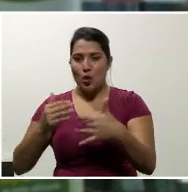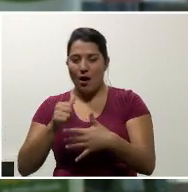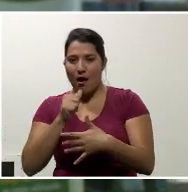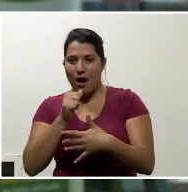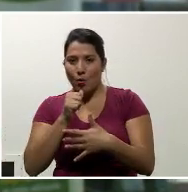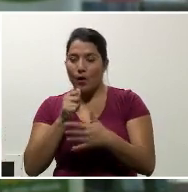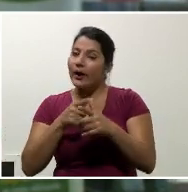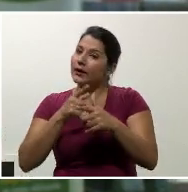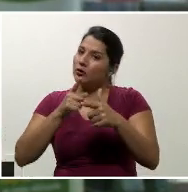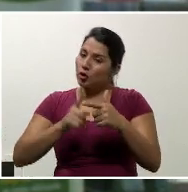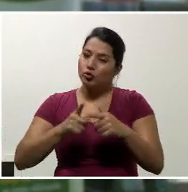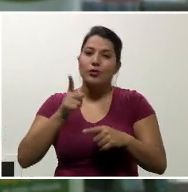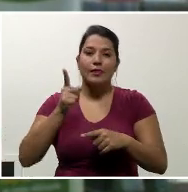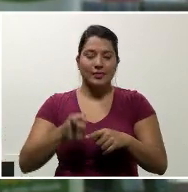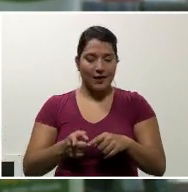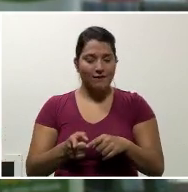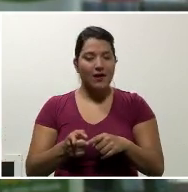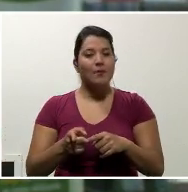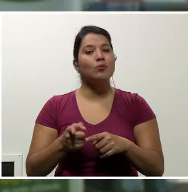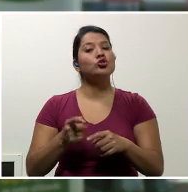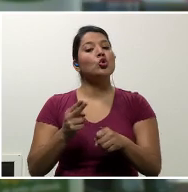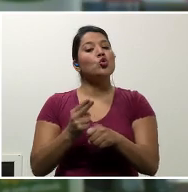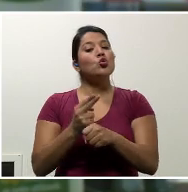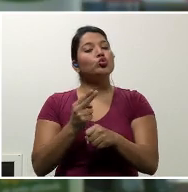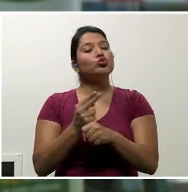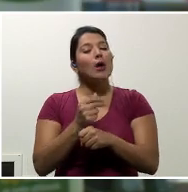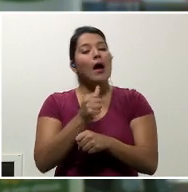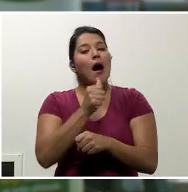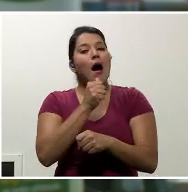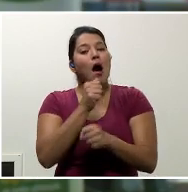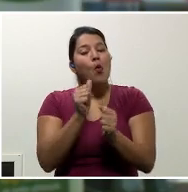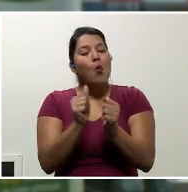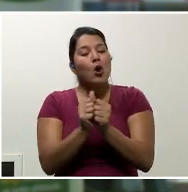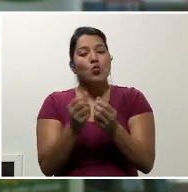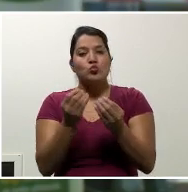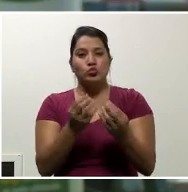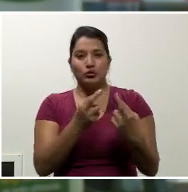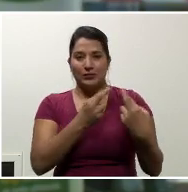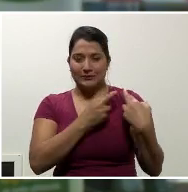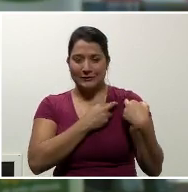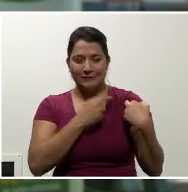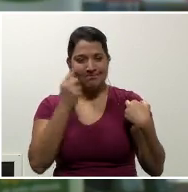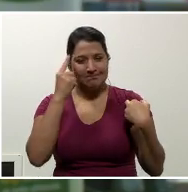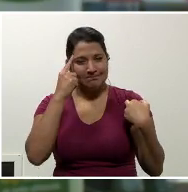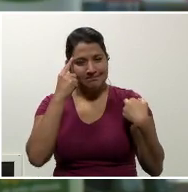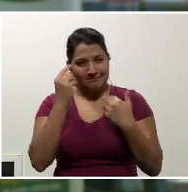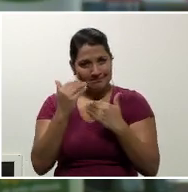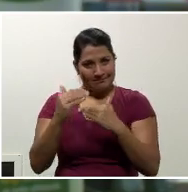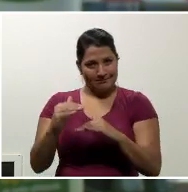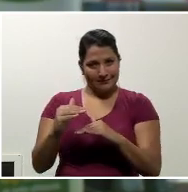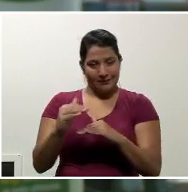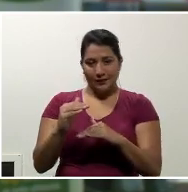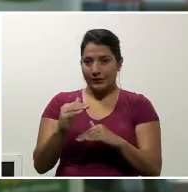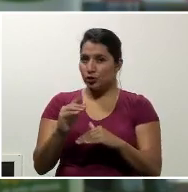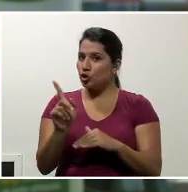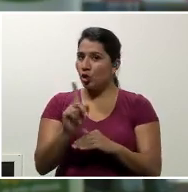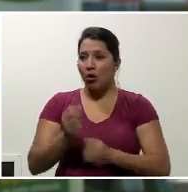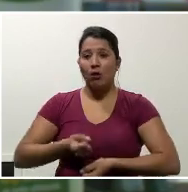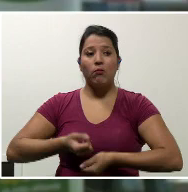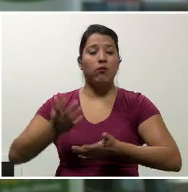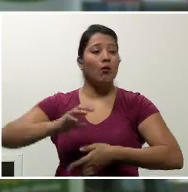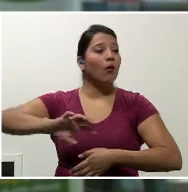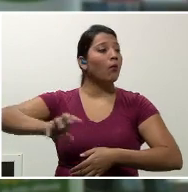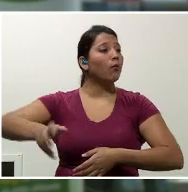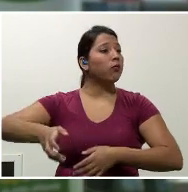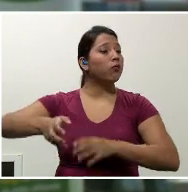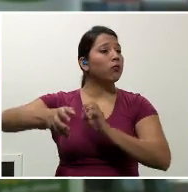un uso pensado, un uso responsable del recurso hídrico. Así es que se trata de no desperdiciarlo, y ahí